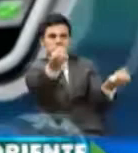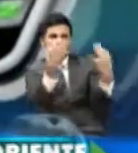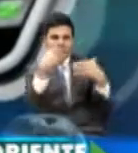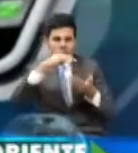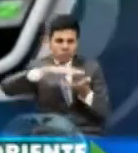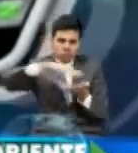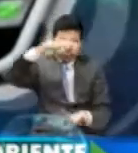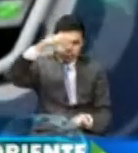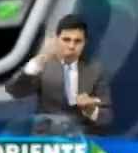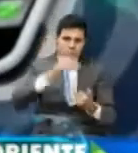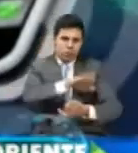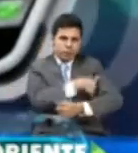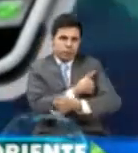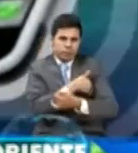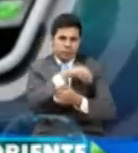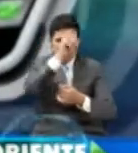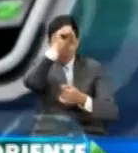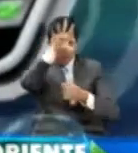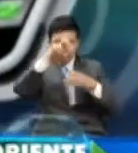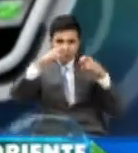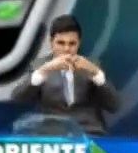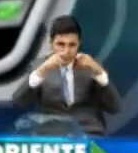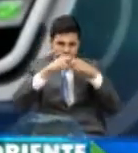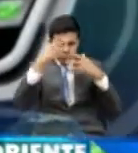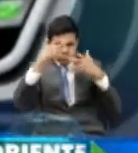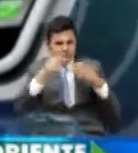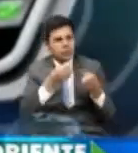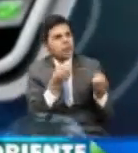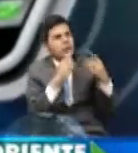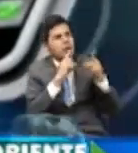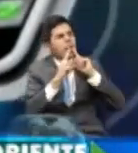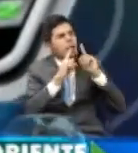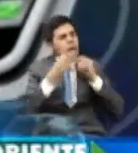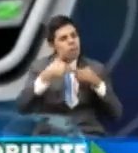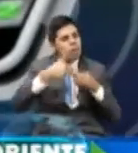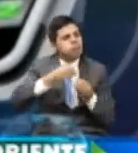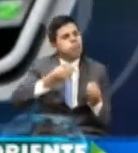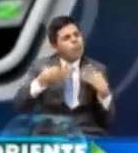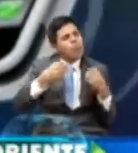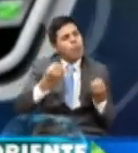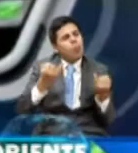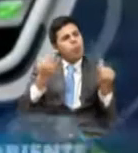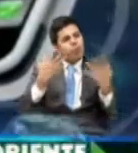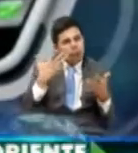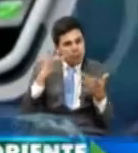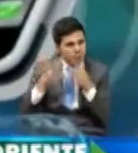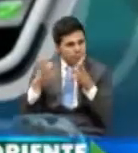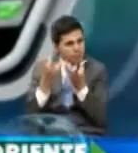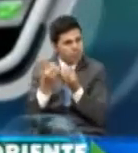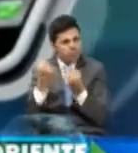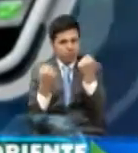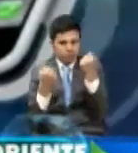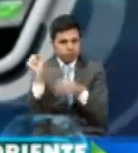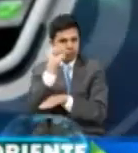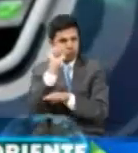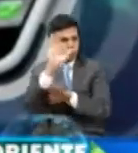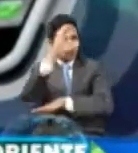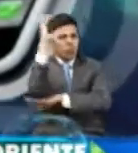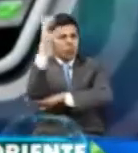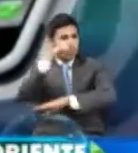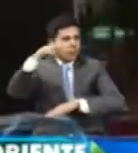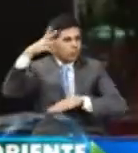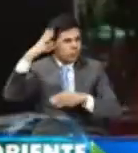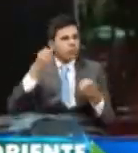sentamos con el ministro de Minas a finiquitar la situación de cómo va a ser el cupo de combustible para el sindicato de los camioneros colombianos en el norte